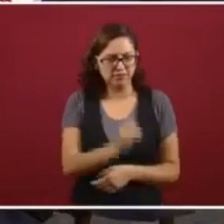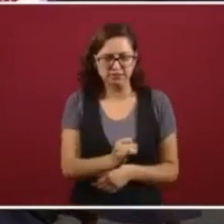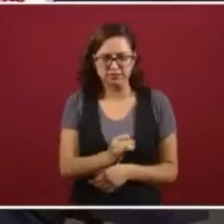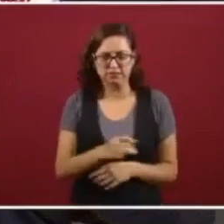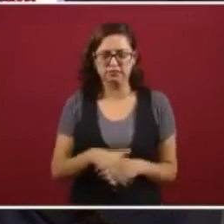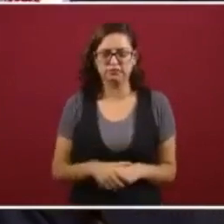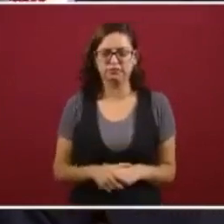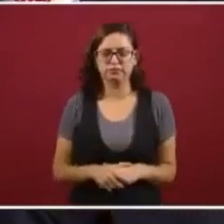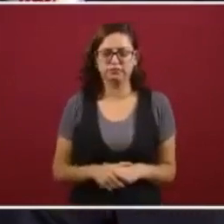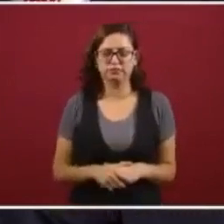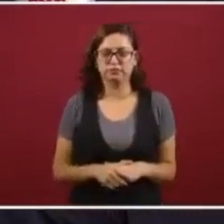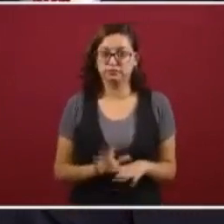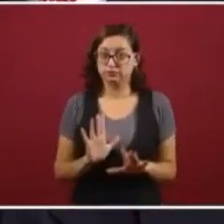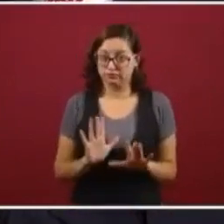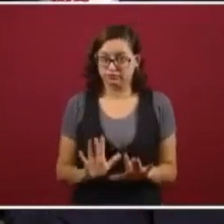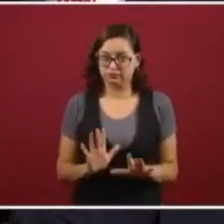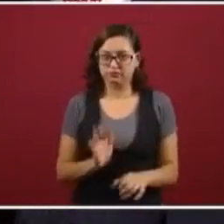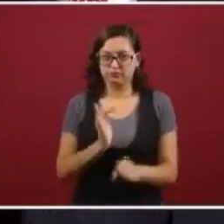Hasta ahí lo dejo.